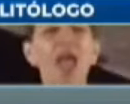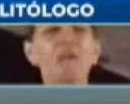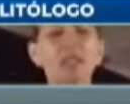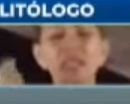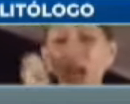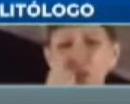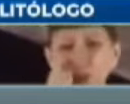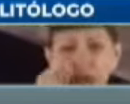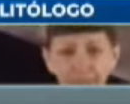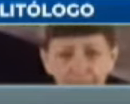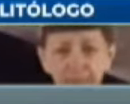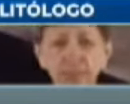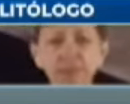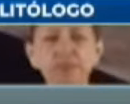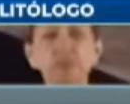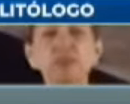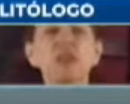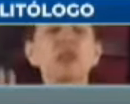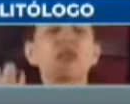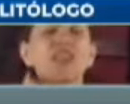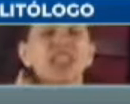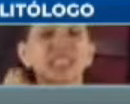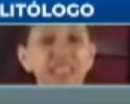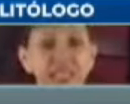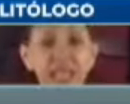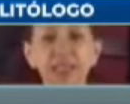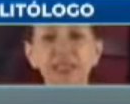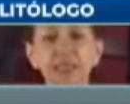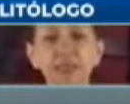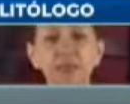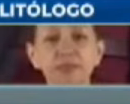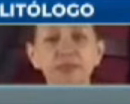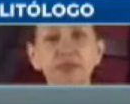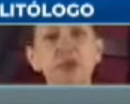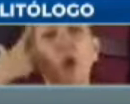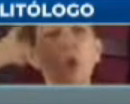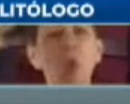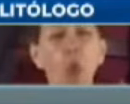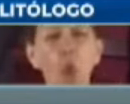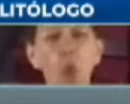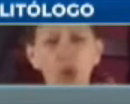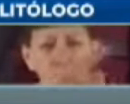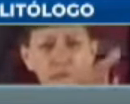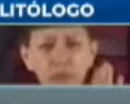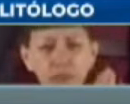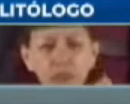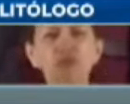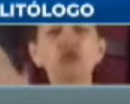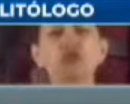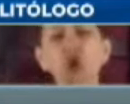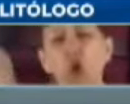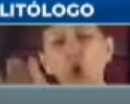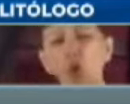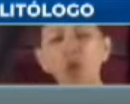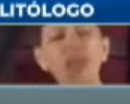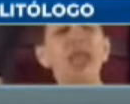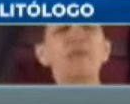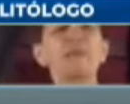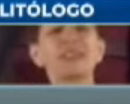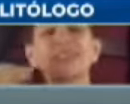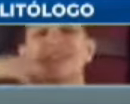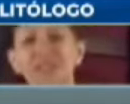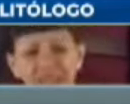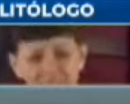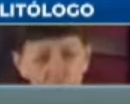introducir es que hay una gran desaprobación de la sociedad en su conjunto hacia lo que